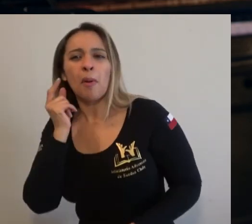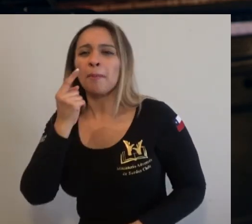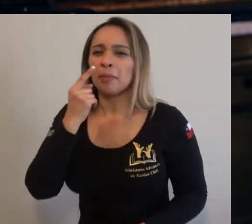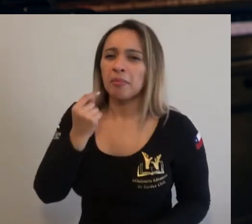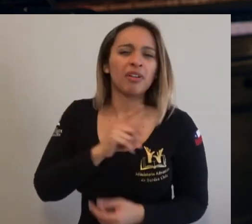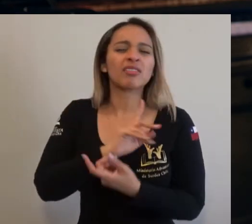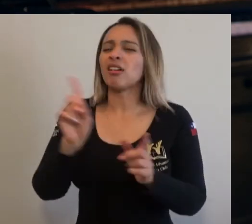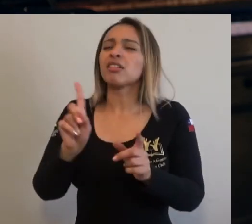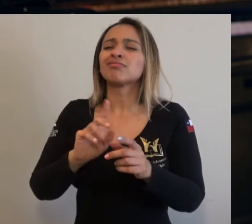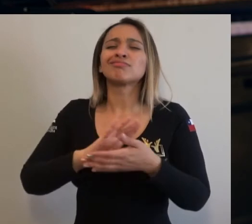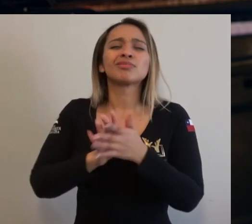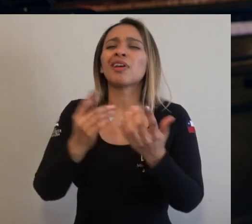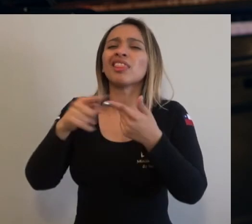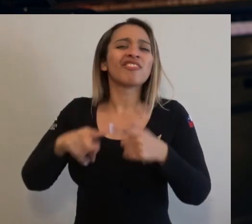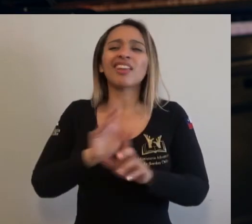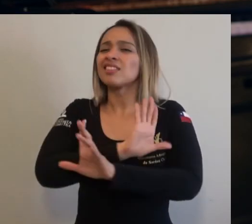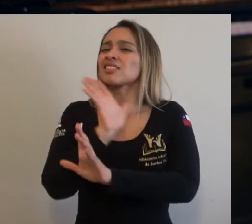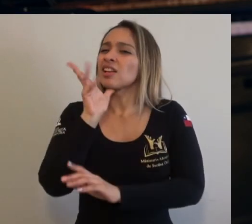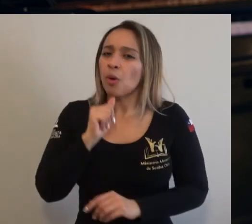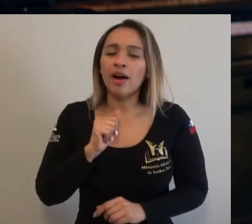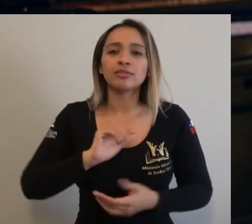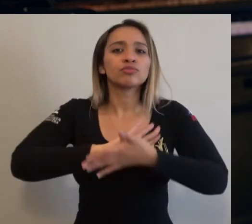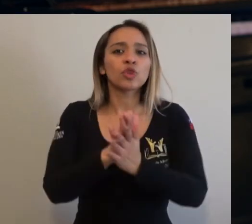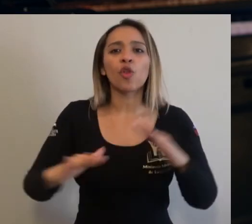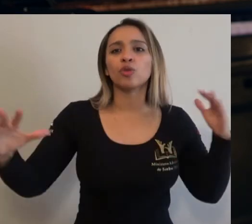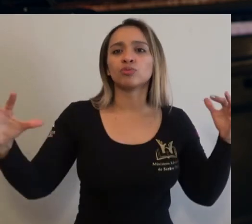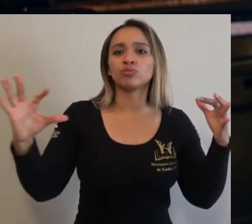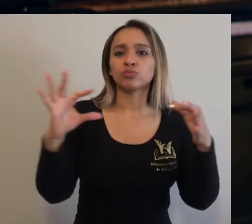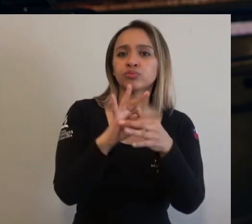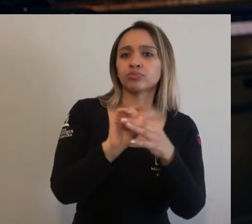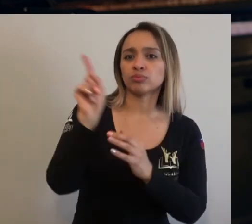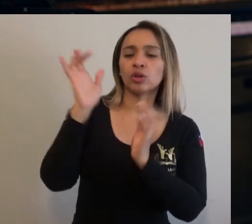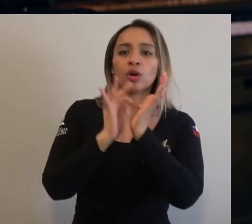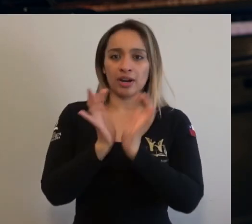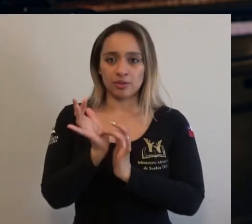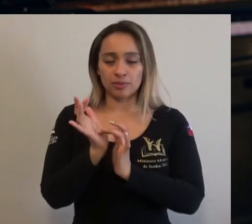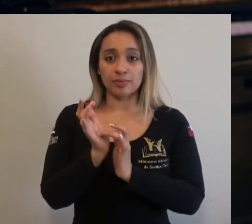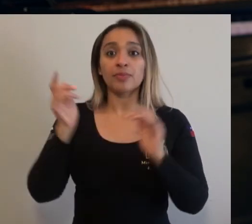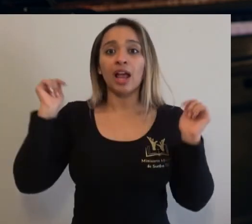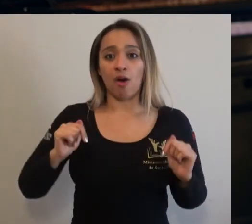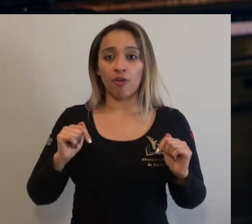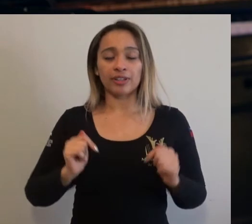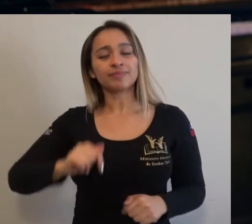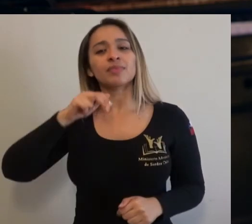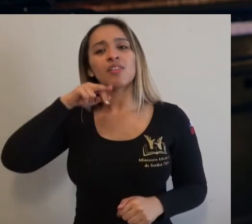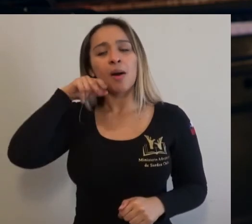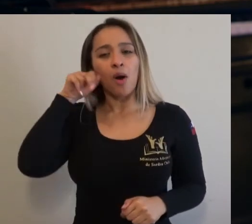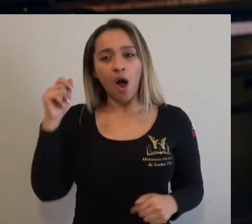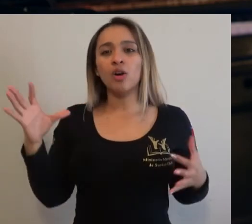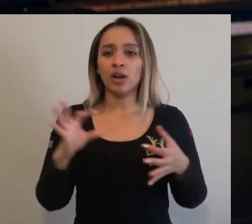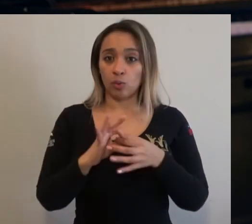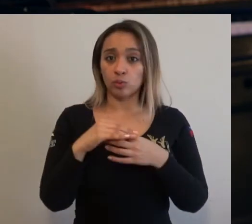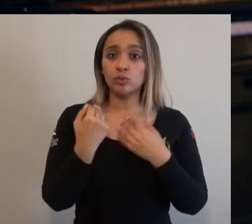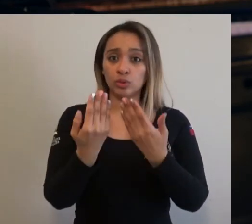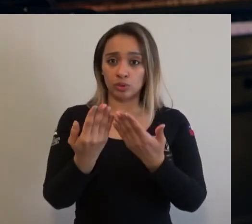ni mujer, porque todos vosotros sois uno en Cristo Jesús. Entonces, con estas palabras en mente, me gustaría orar